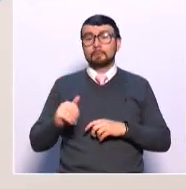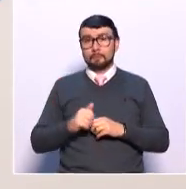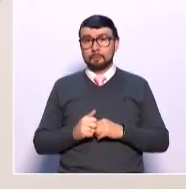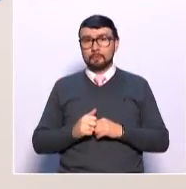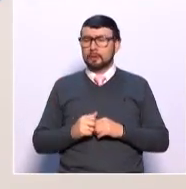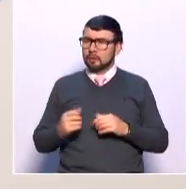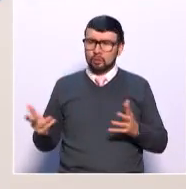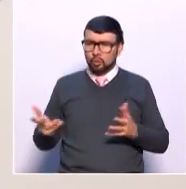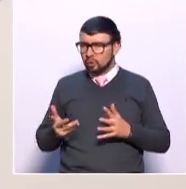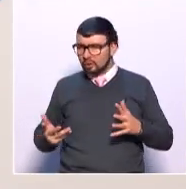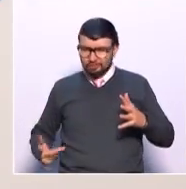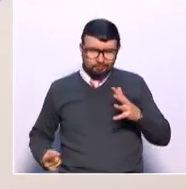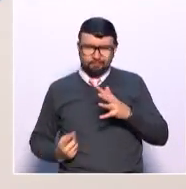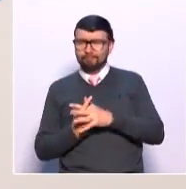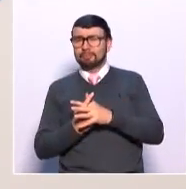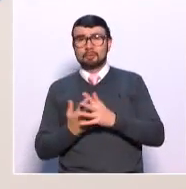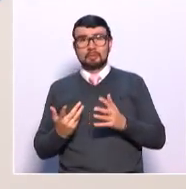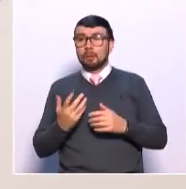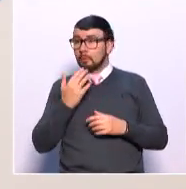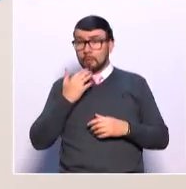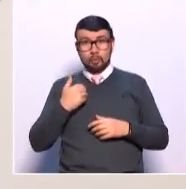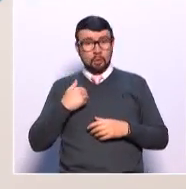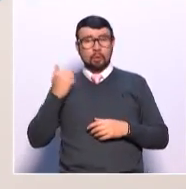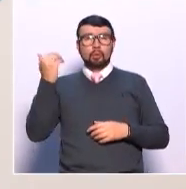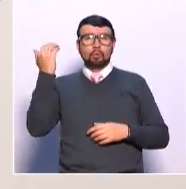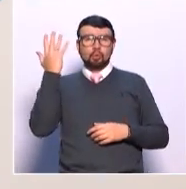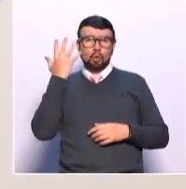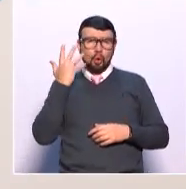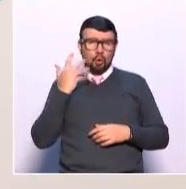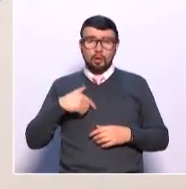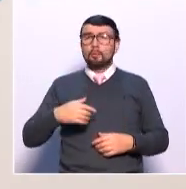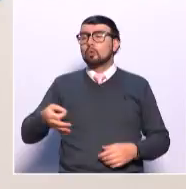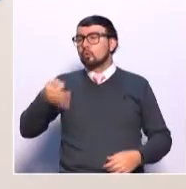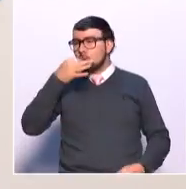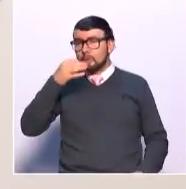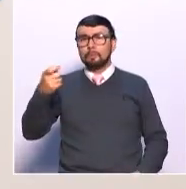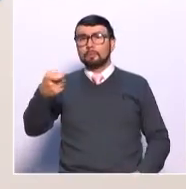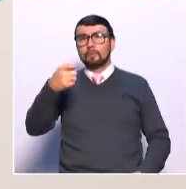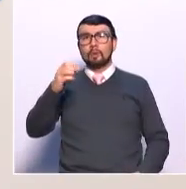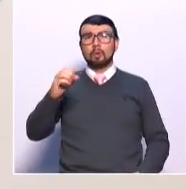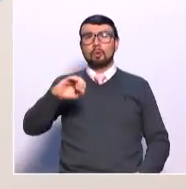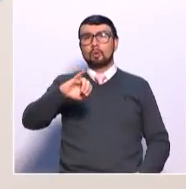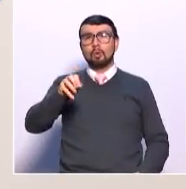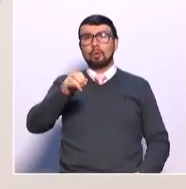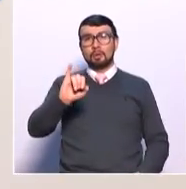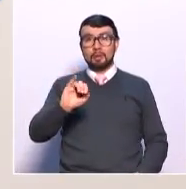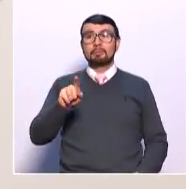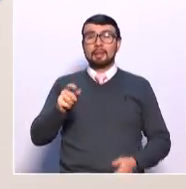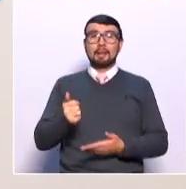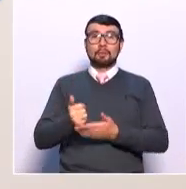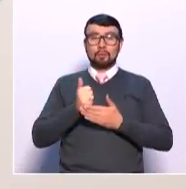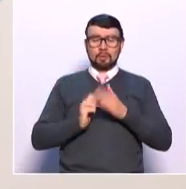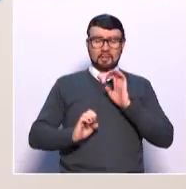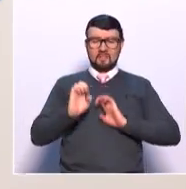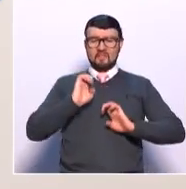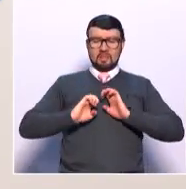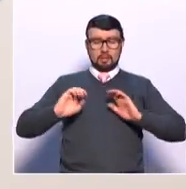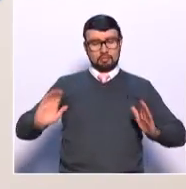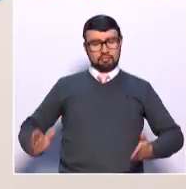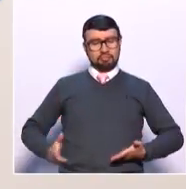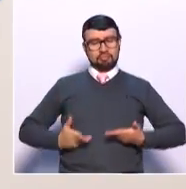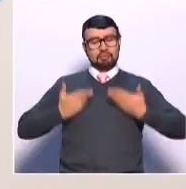el origen yo por ejemplo tomo todos los dias goji para aumentar mis defensas porque sé que tiene alta cantidad de